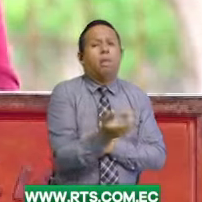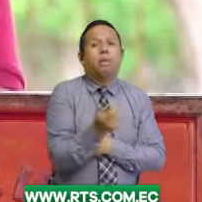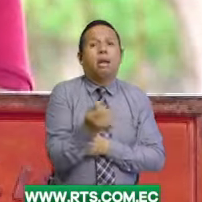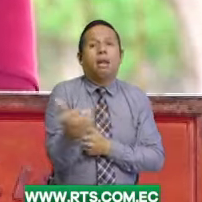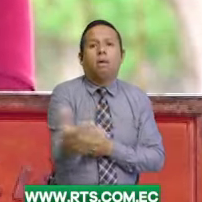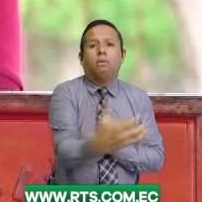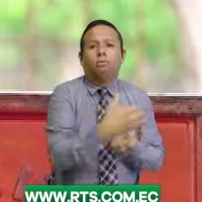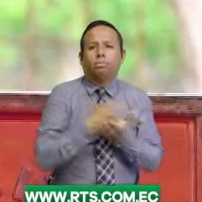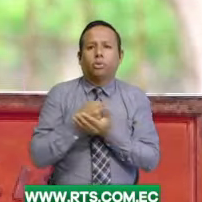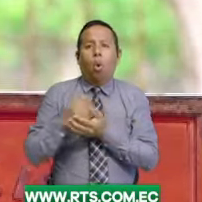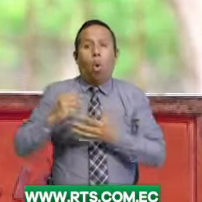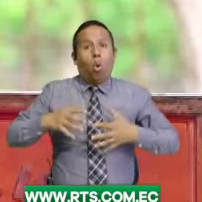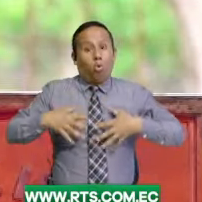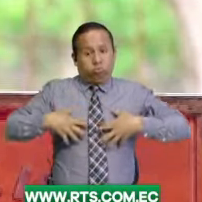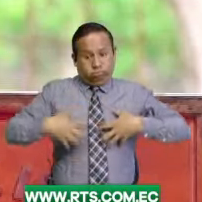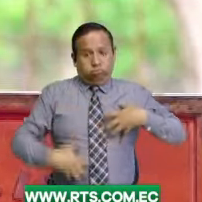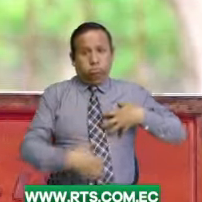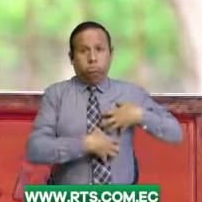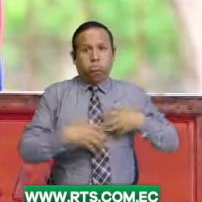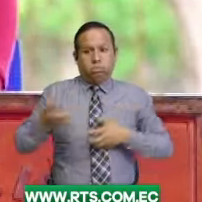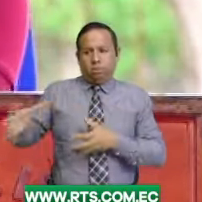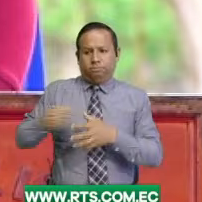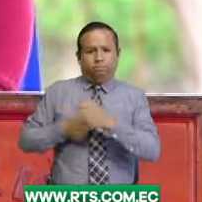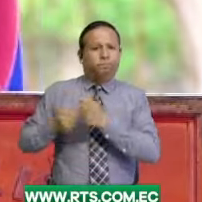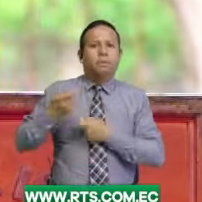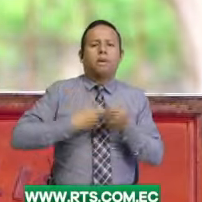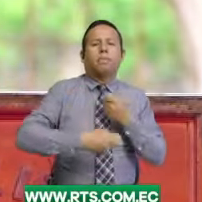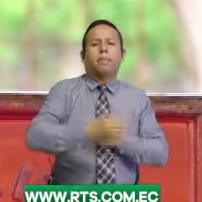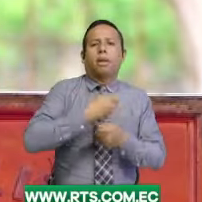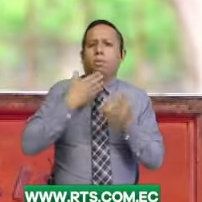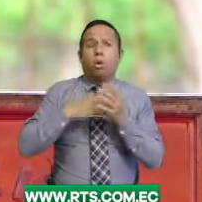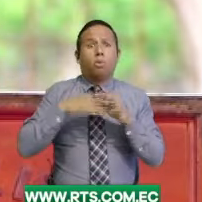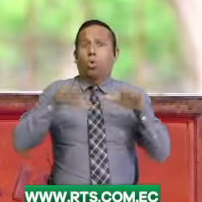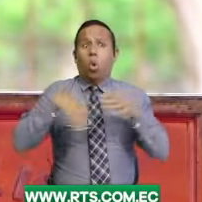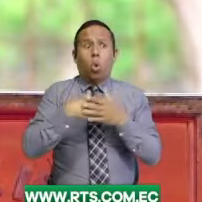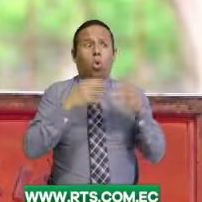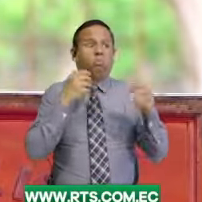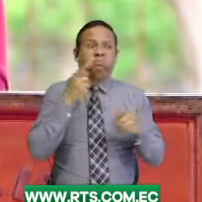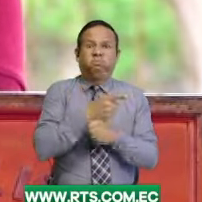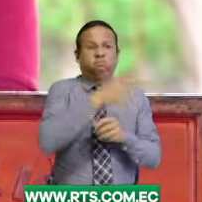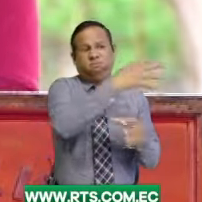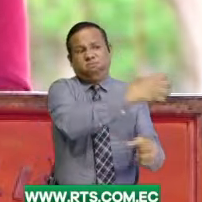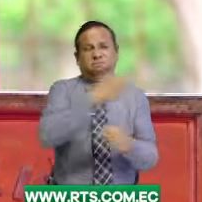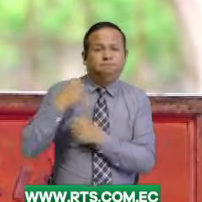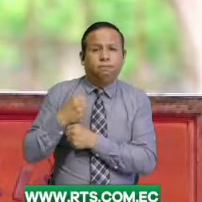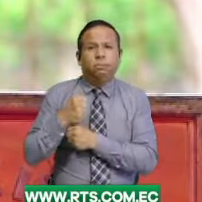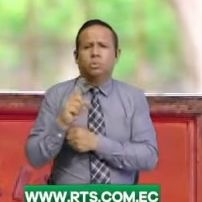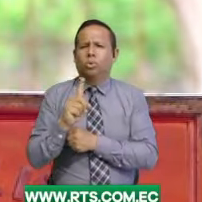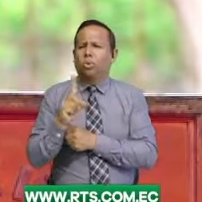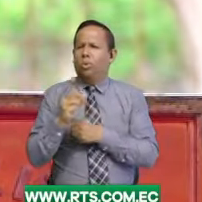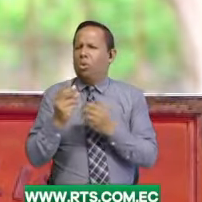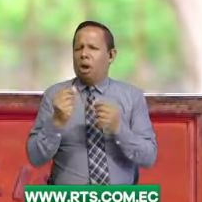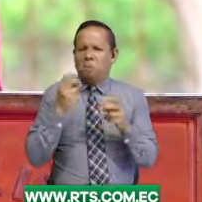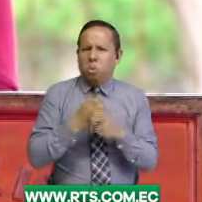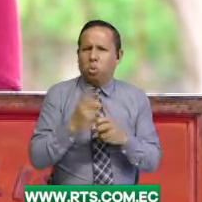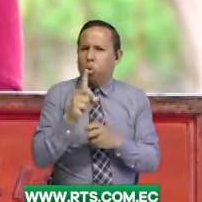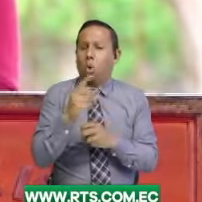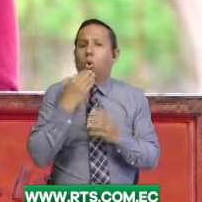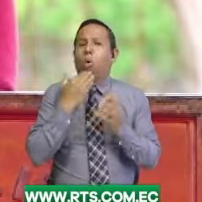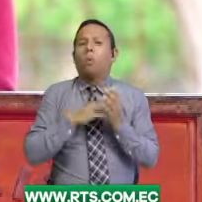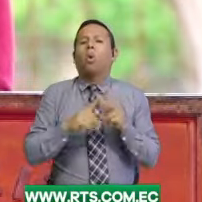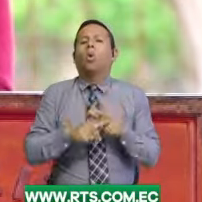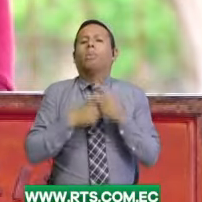no todos los casos de trata es que van, los agarran a la fuerza y se los llevan. No, la mayoría de casos de trata al inicio cuentan con la voluntad de la